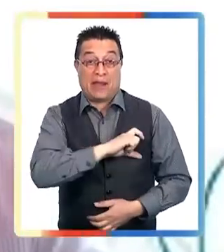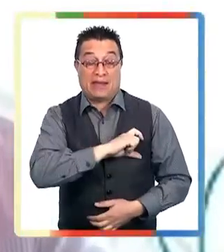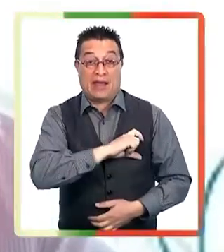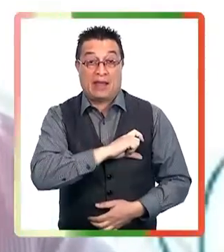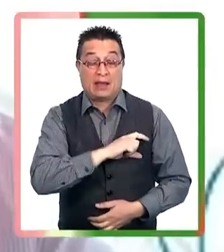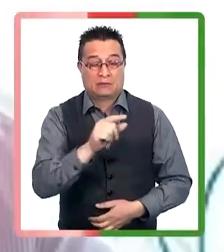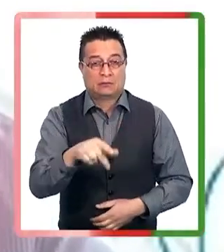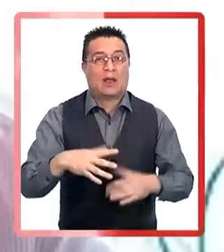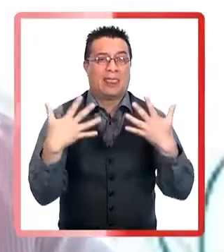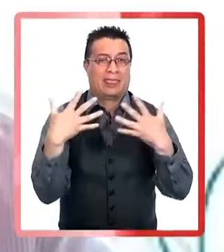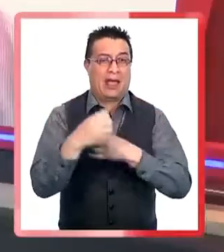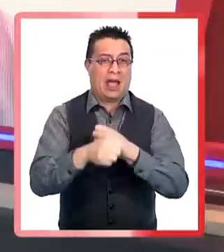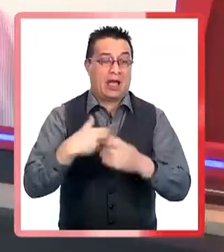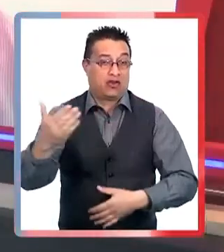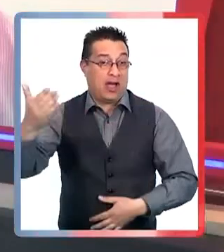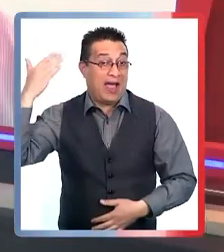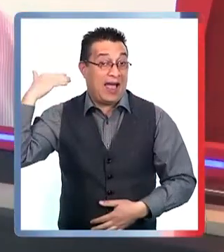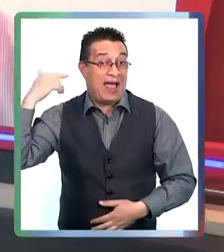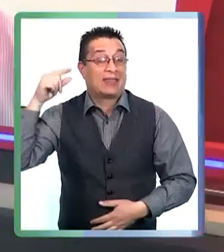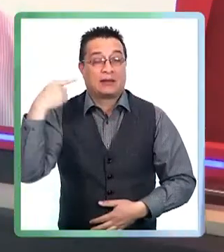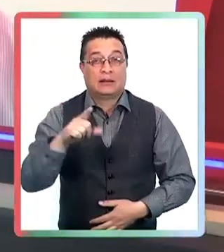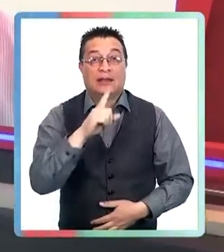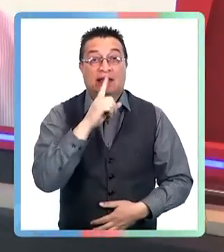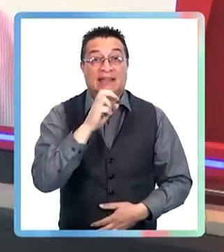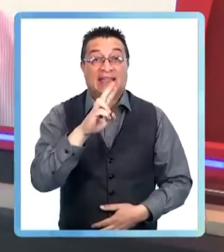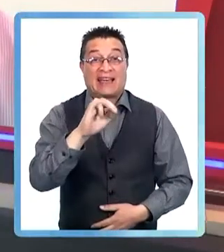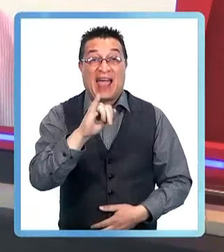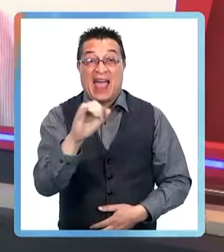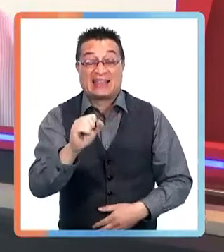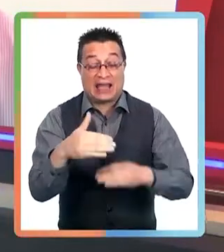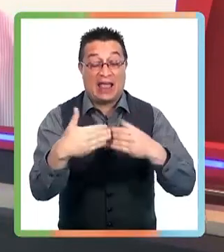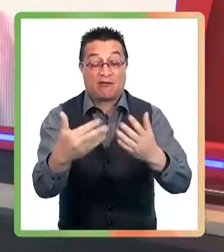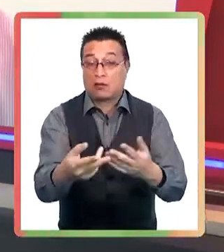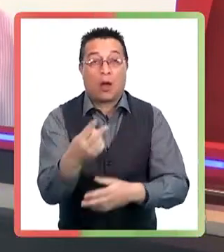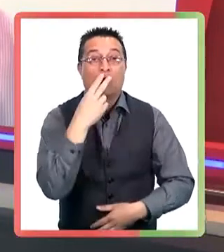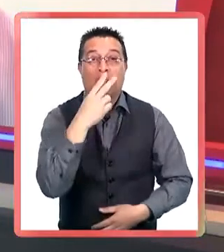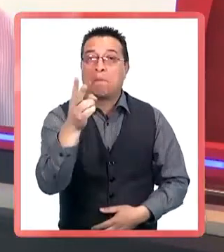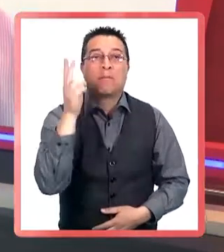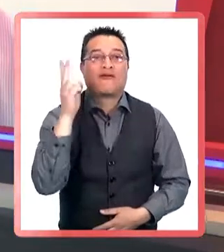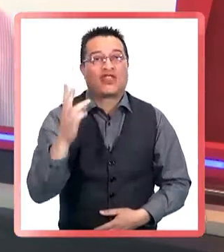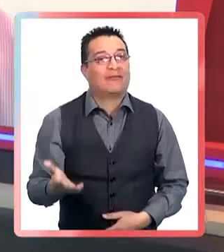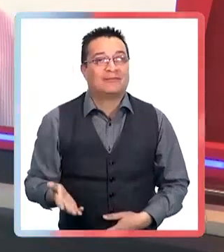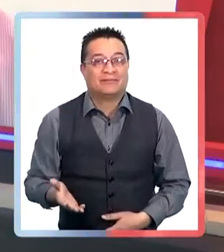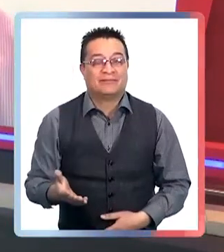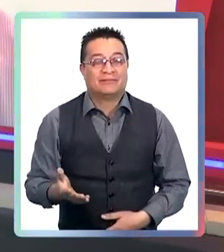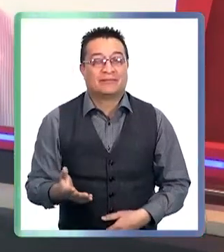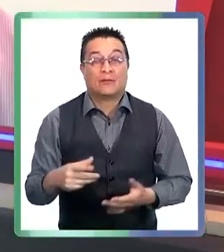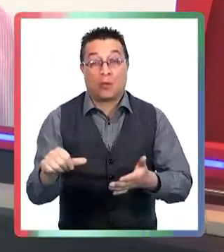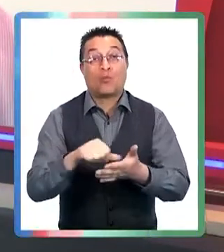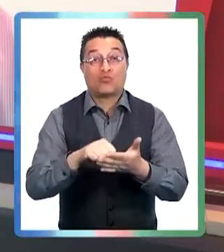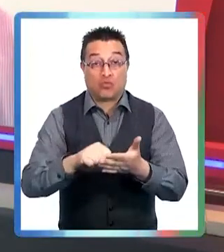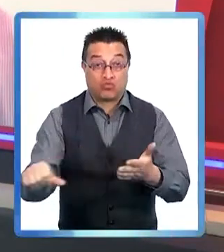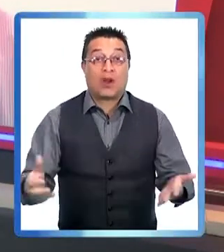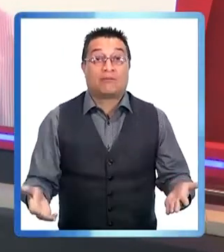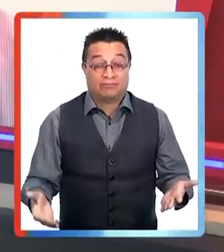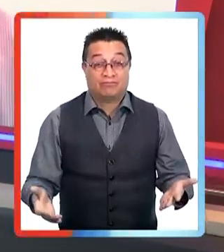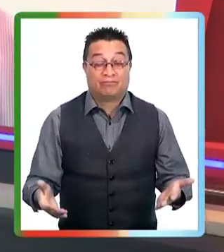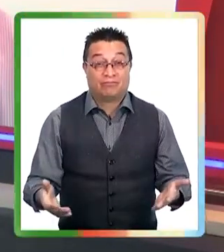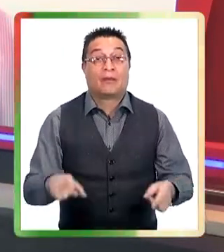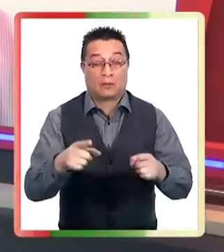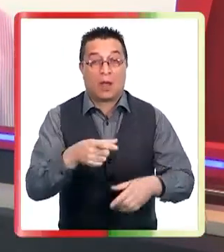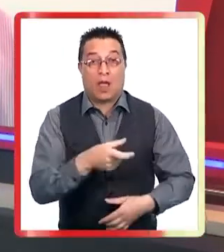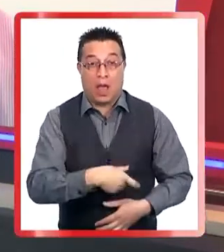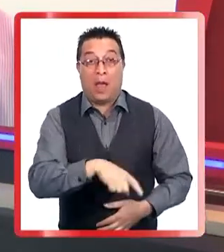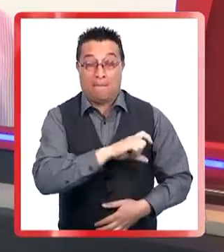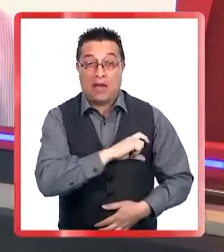España, hace 10 años que en las terrazas de los restaurantes no se puede fumar. Y los multan.